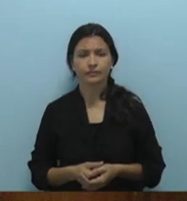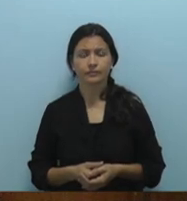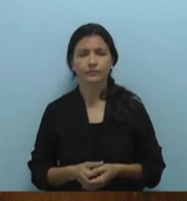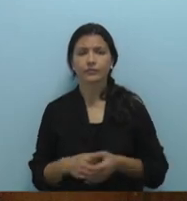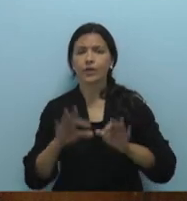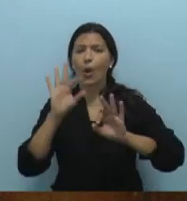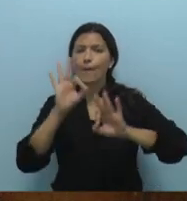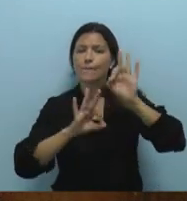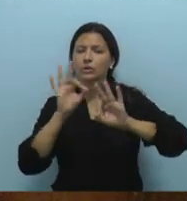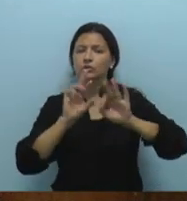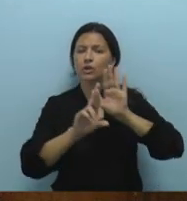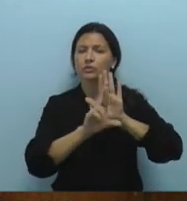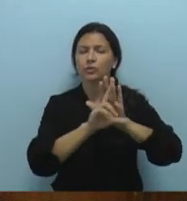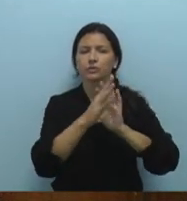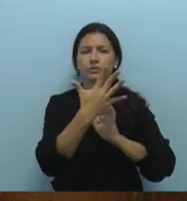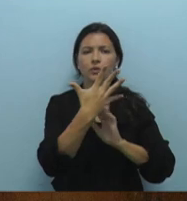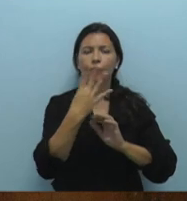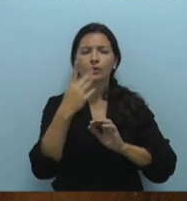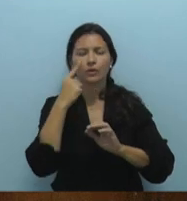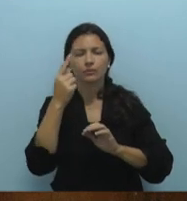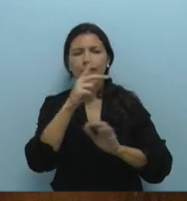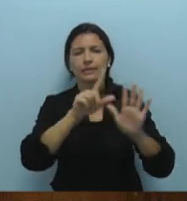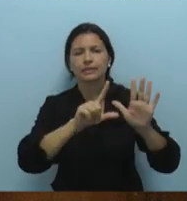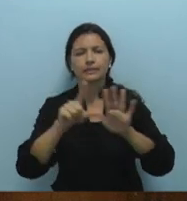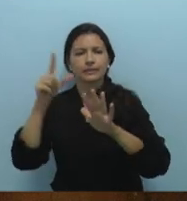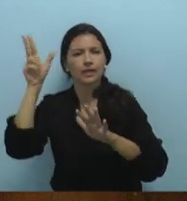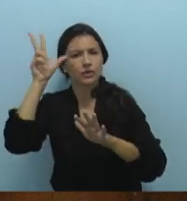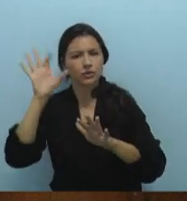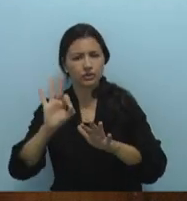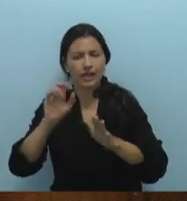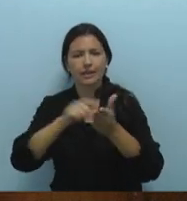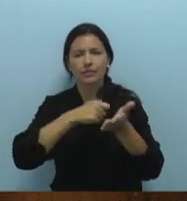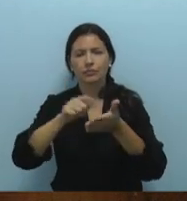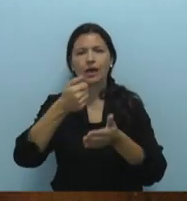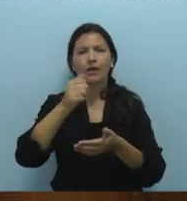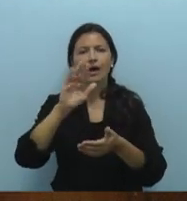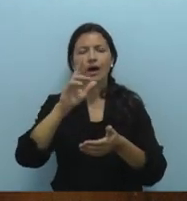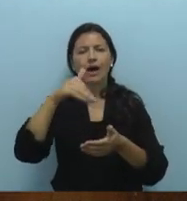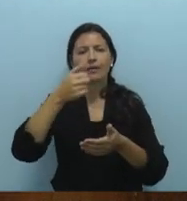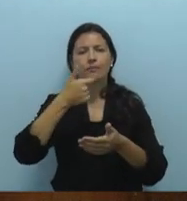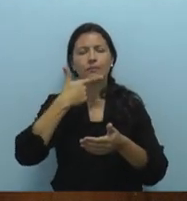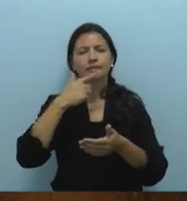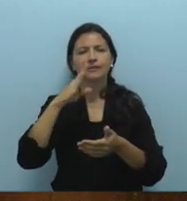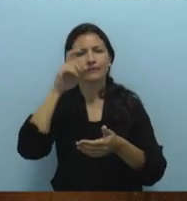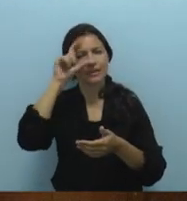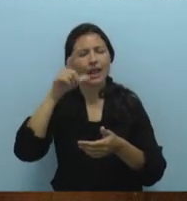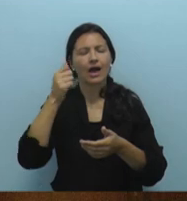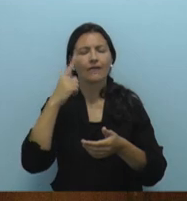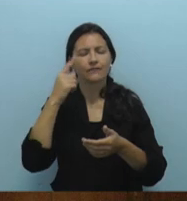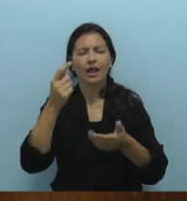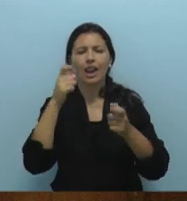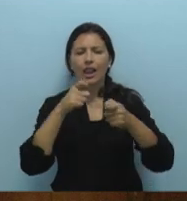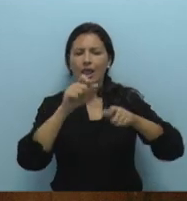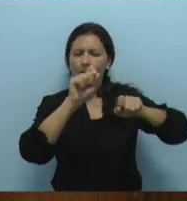Proyecto de resolución número 54780 de la diputada Armas Velavi, por el cual esta Cámara resuelve otorgar la distinción diploma de